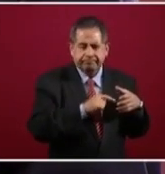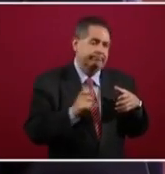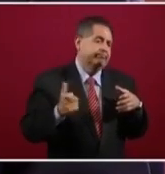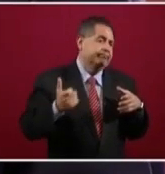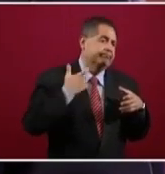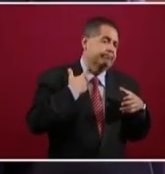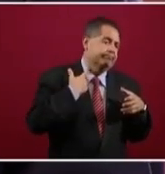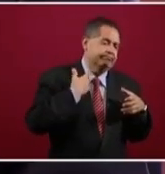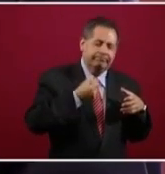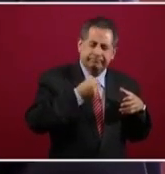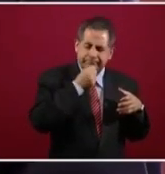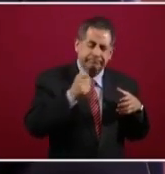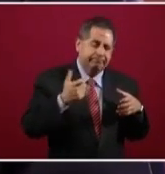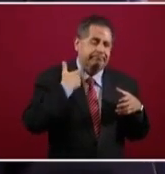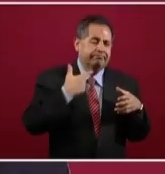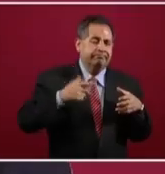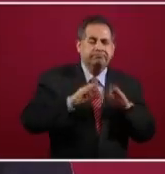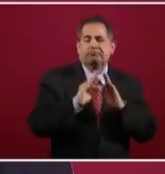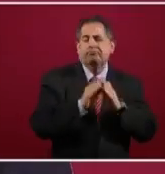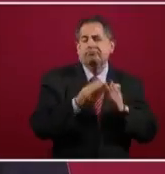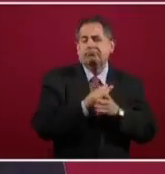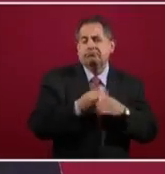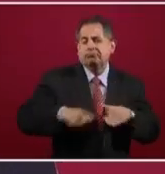antiguo, viejo régimen,